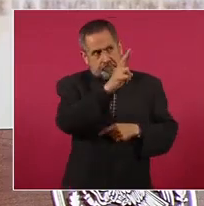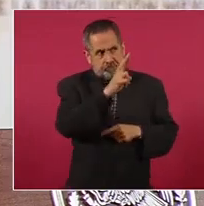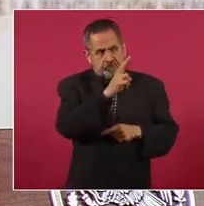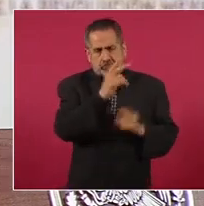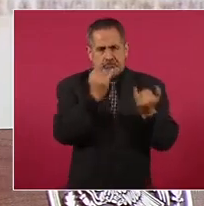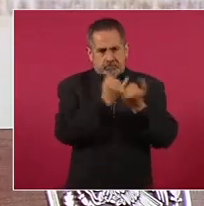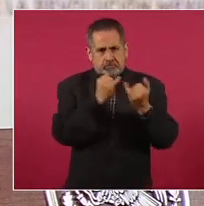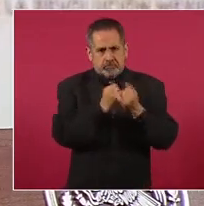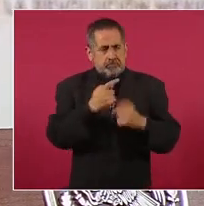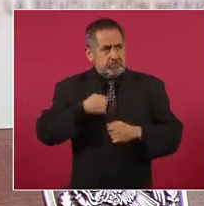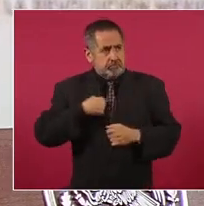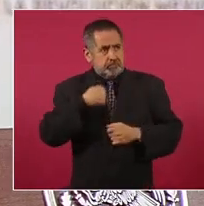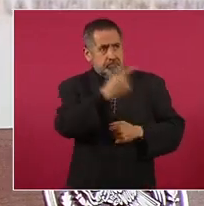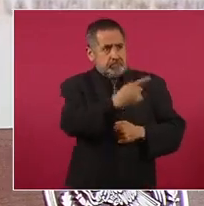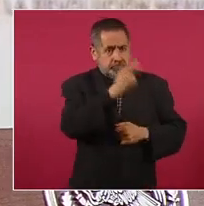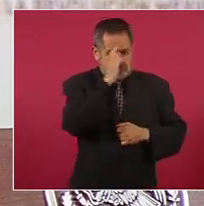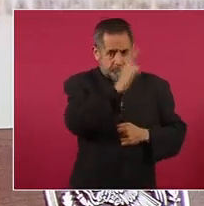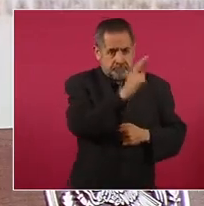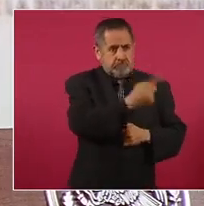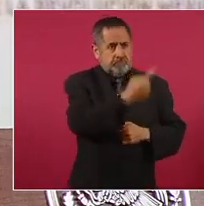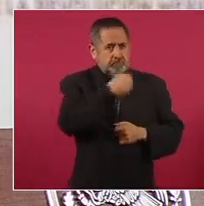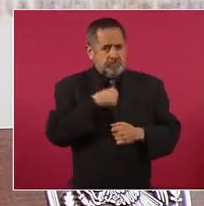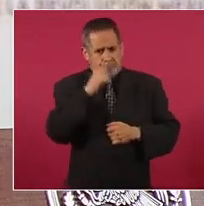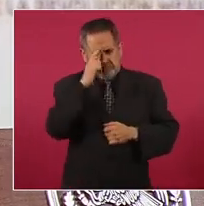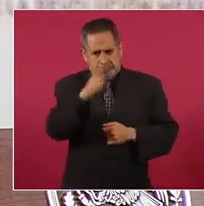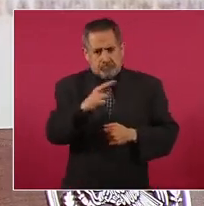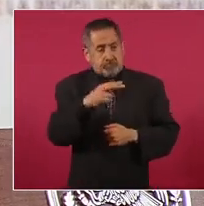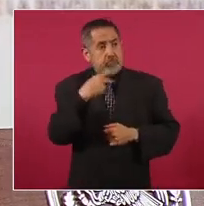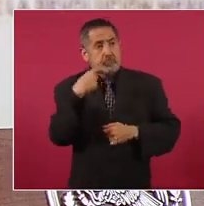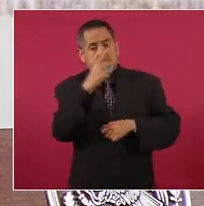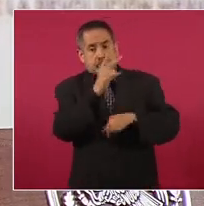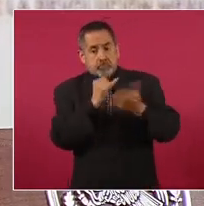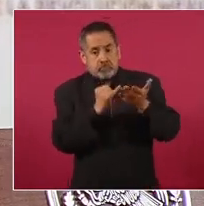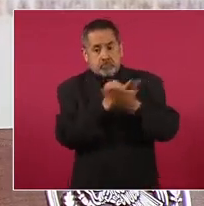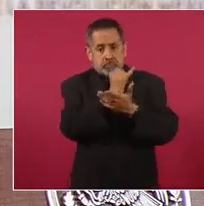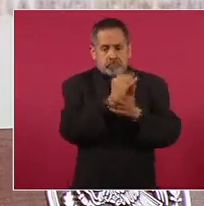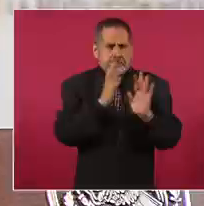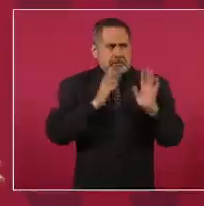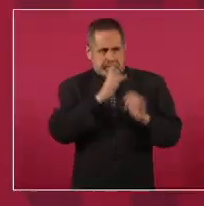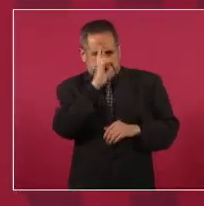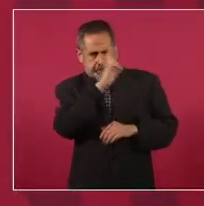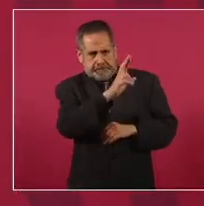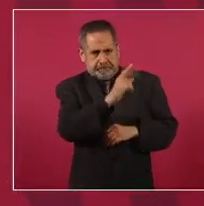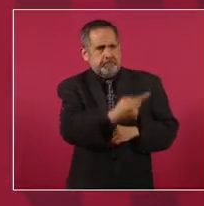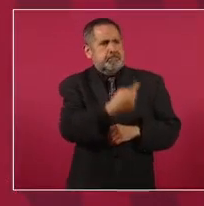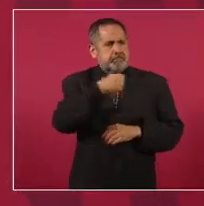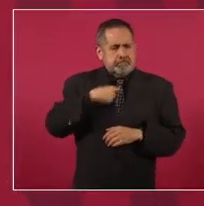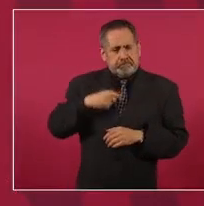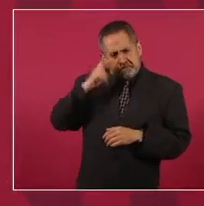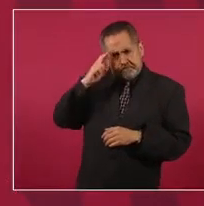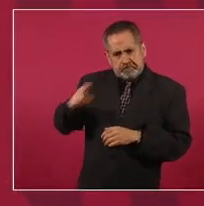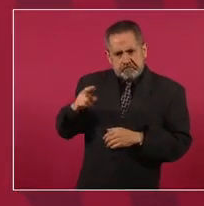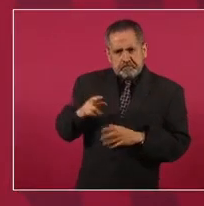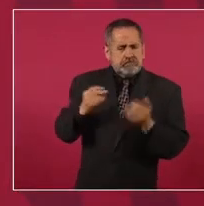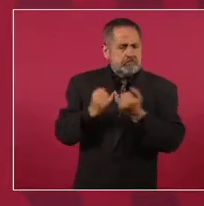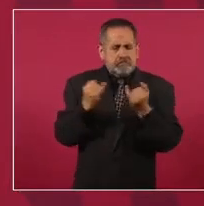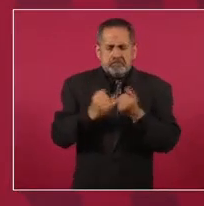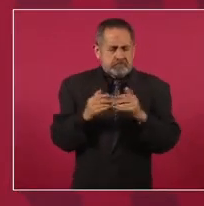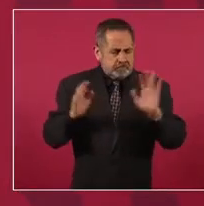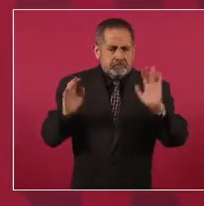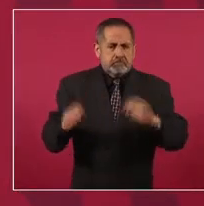respetamos las decisiones que se toman en Estados Unidos, que es